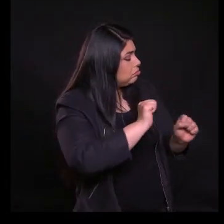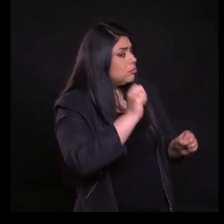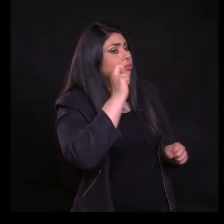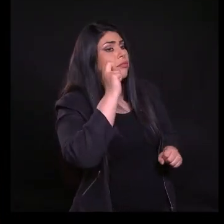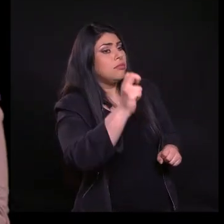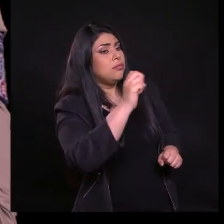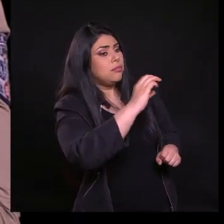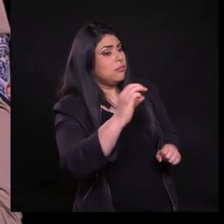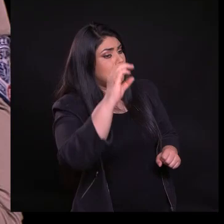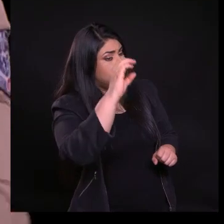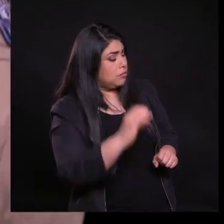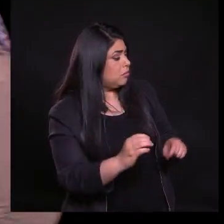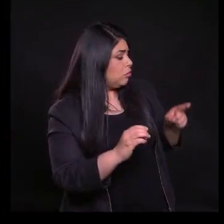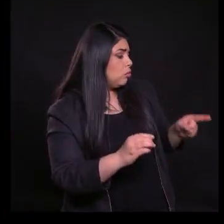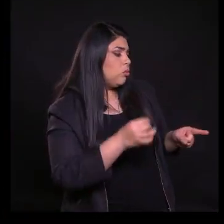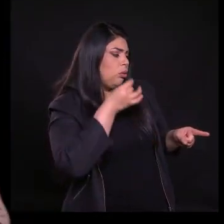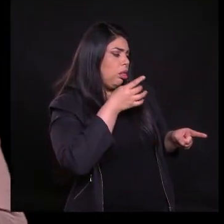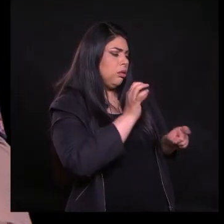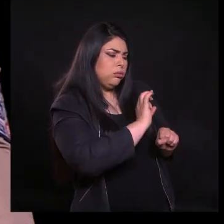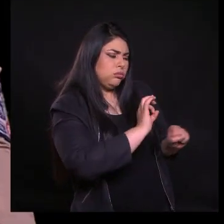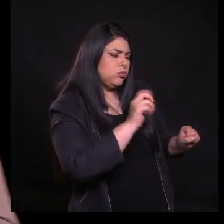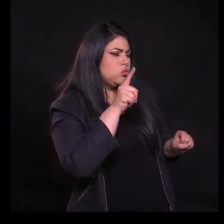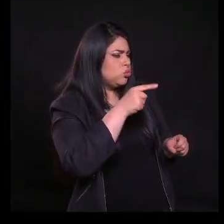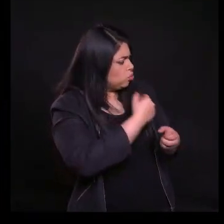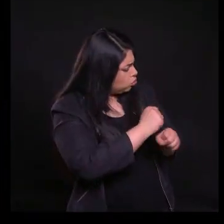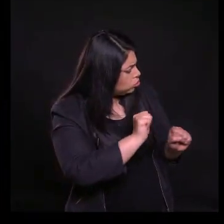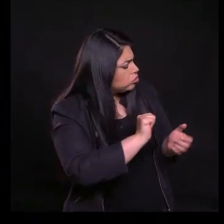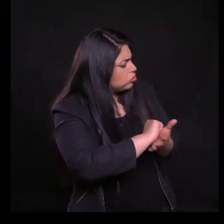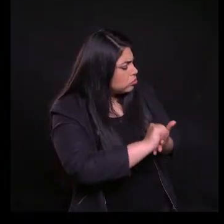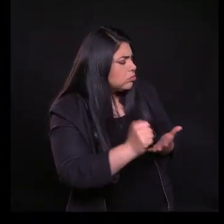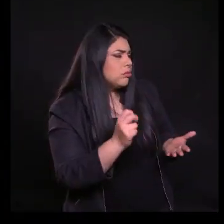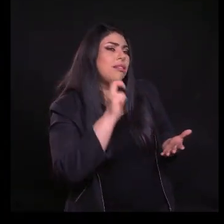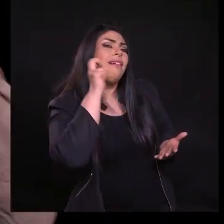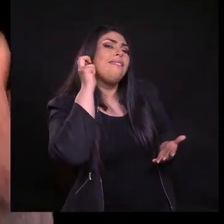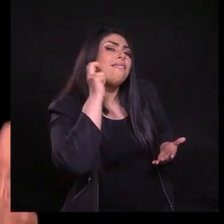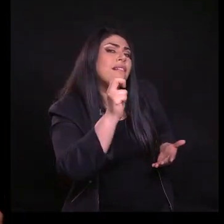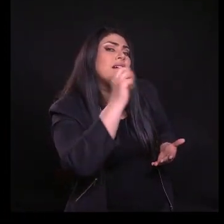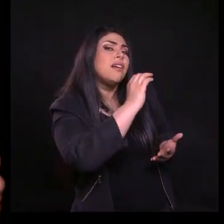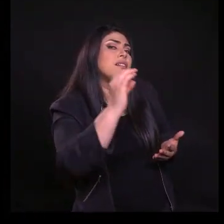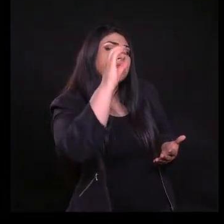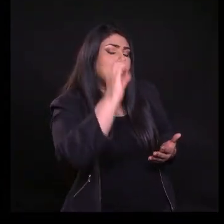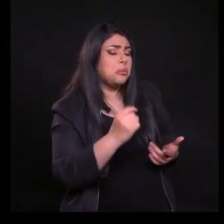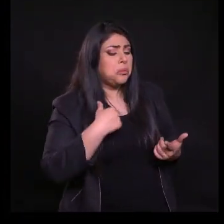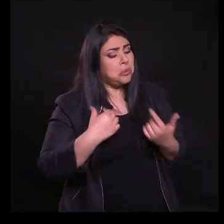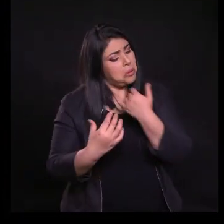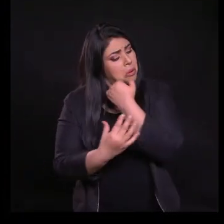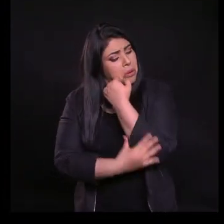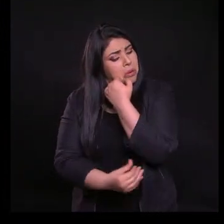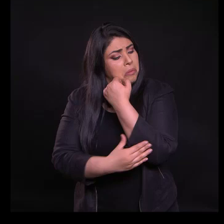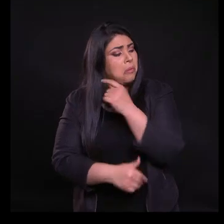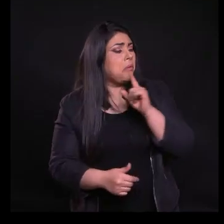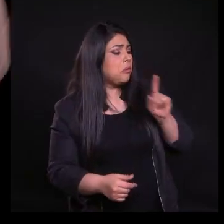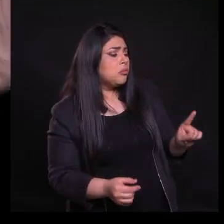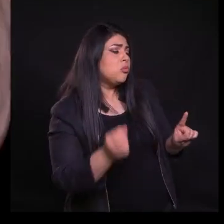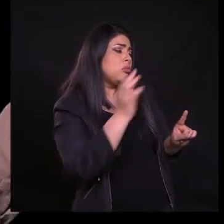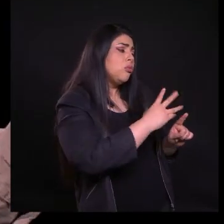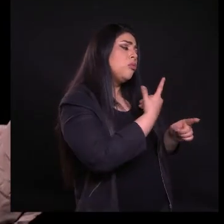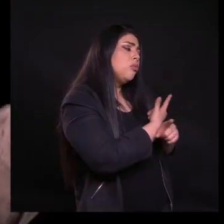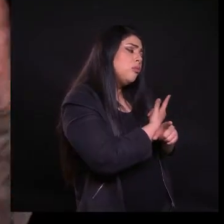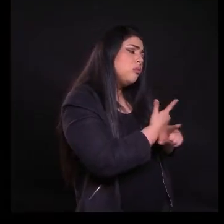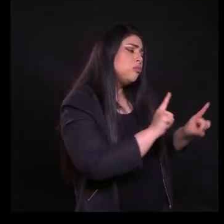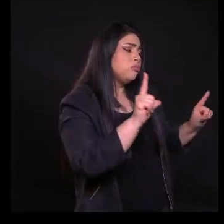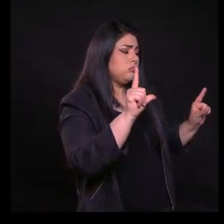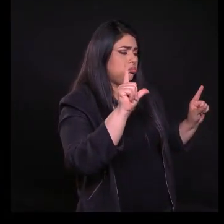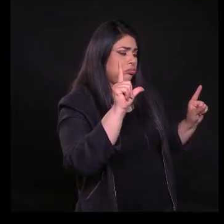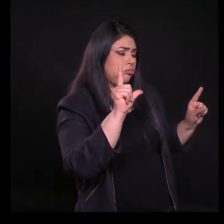vive como un bendito porque si en mi palabra dice que en esa cruz yo me hice pobre para que él fuese enriquecido entonces porque él no